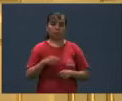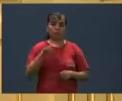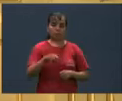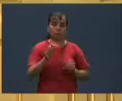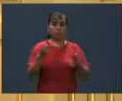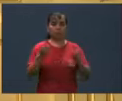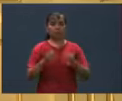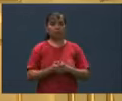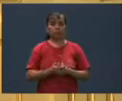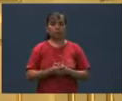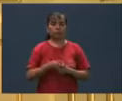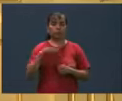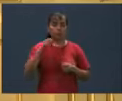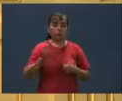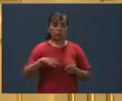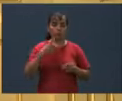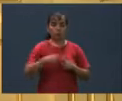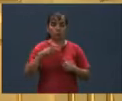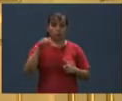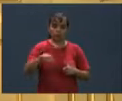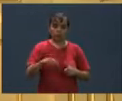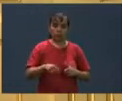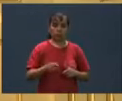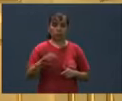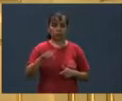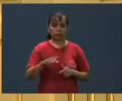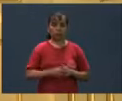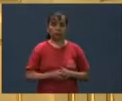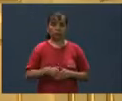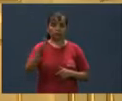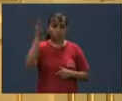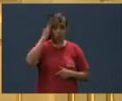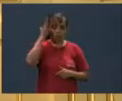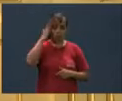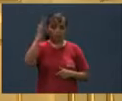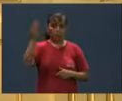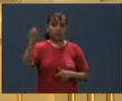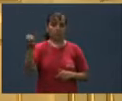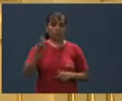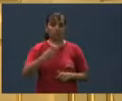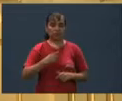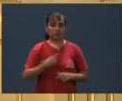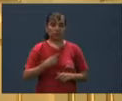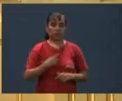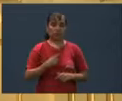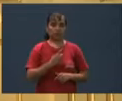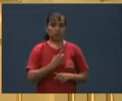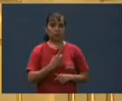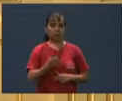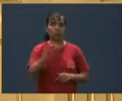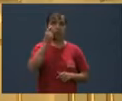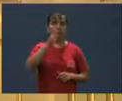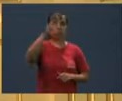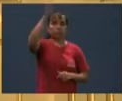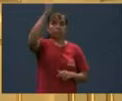y cuando esto suceda, sabrán que yo soy el Señor Dios.